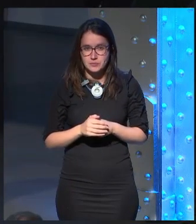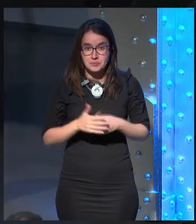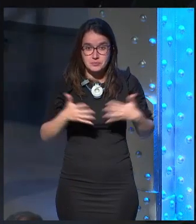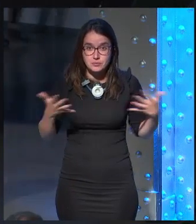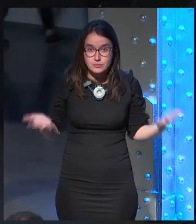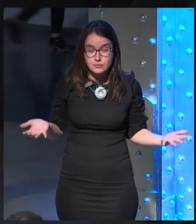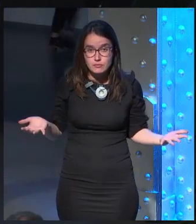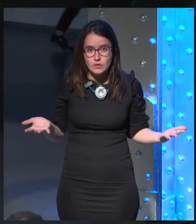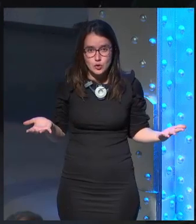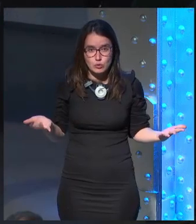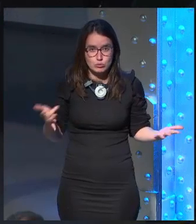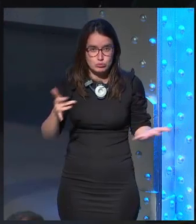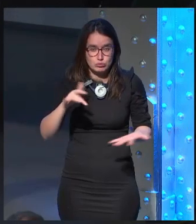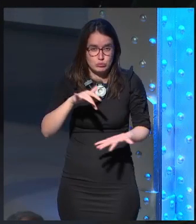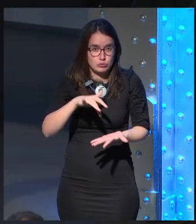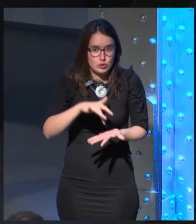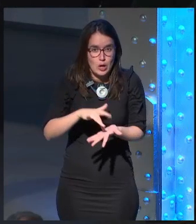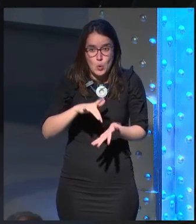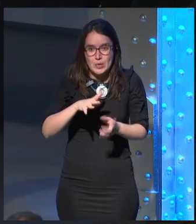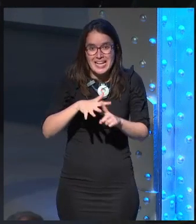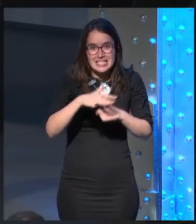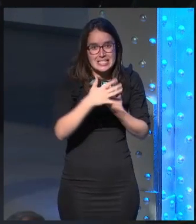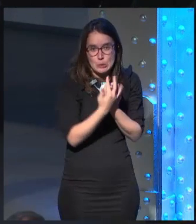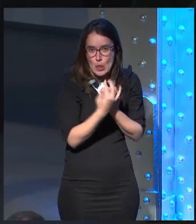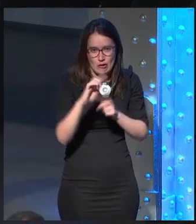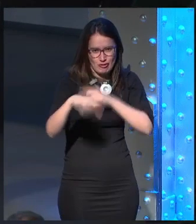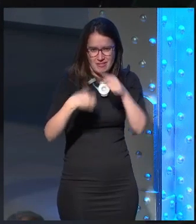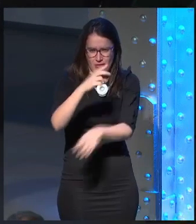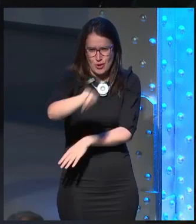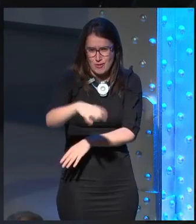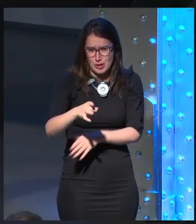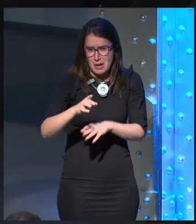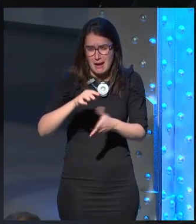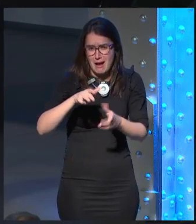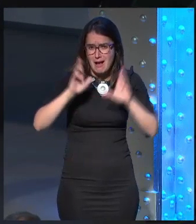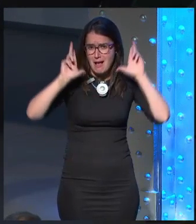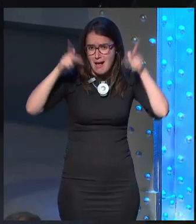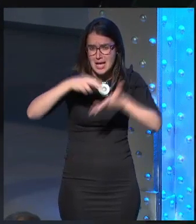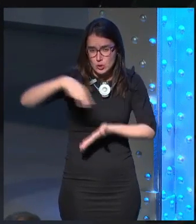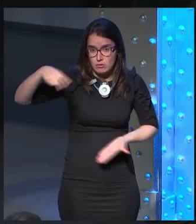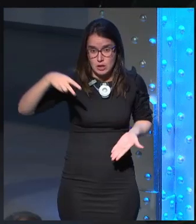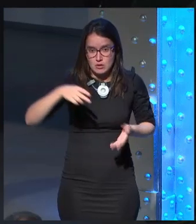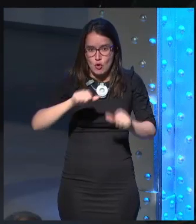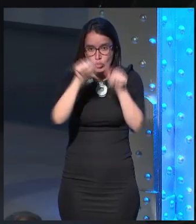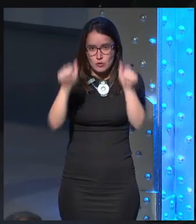Así que vengo de un contexto muy poco tradicional para ser un astronauta. No es la forma más fácil, ¿eh?